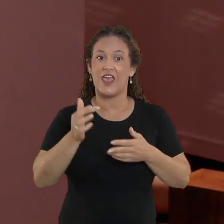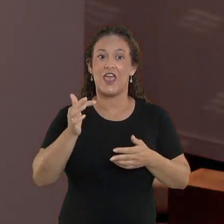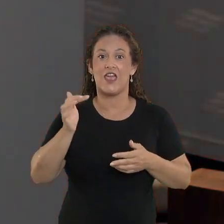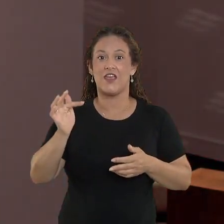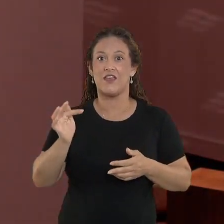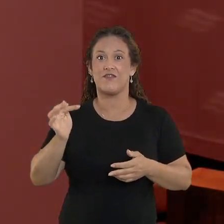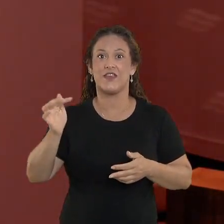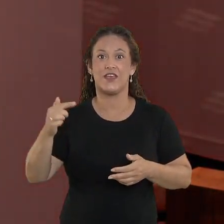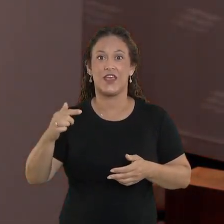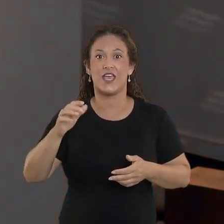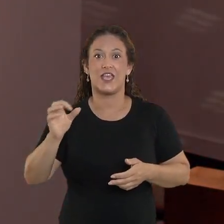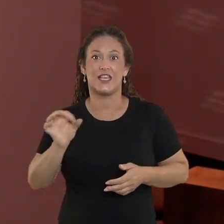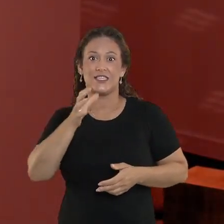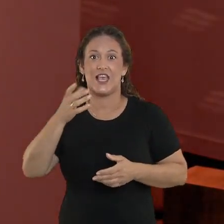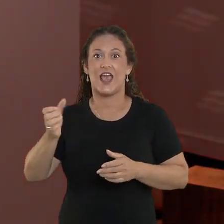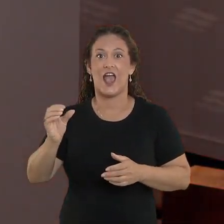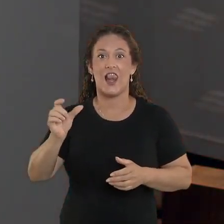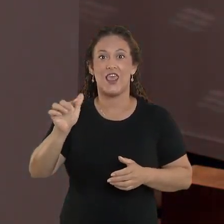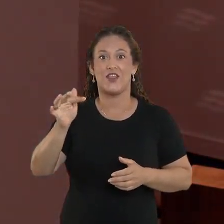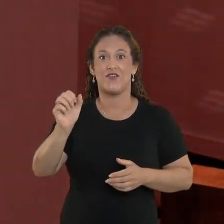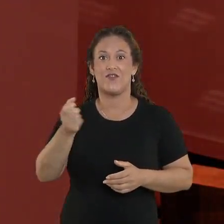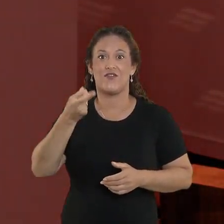de Calouf Edition. ¡Despegamos!